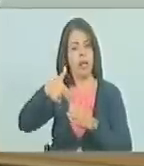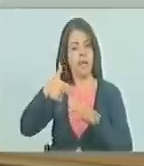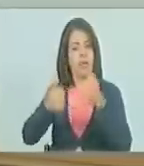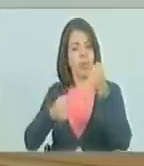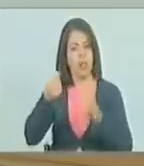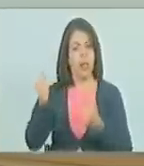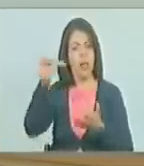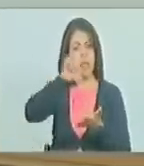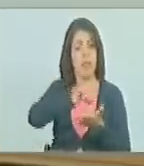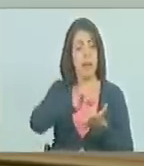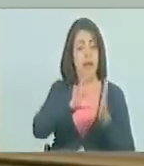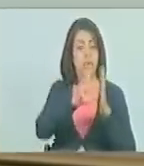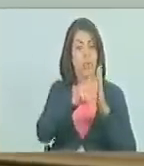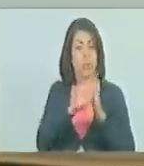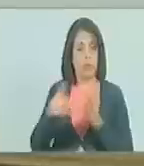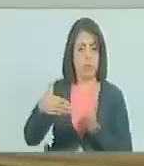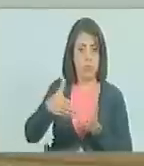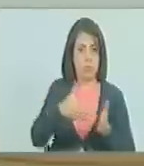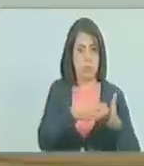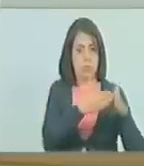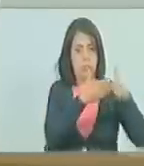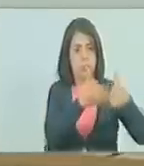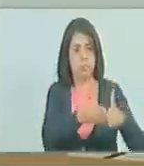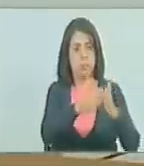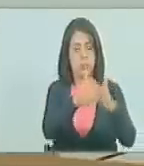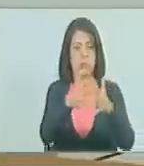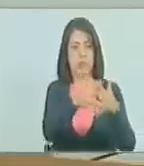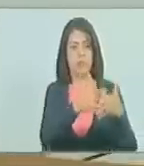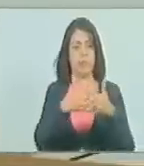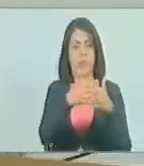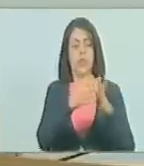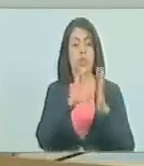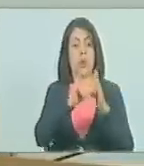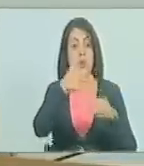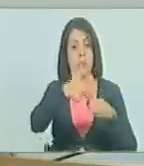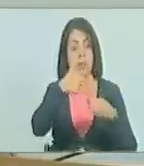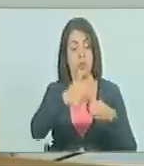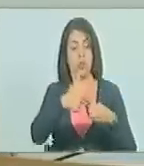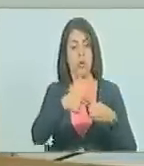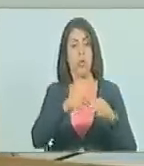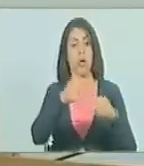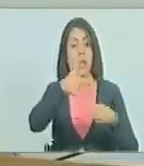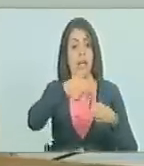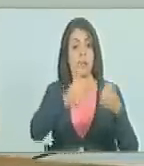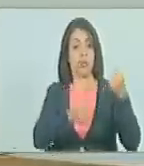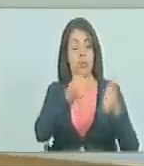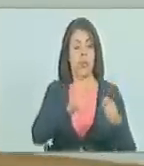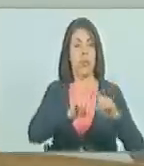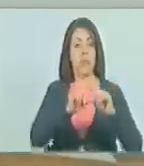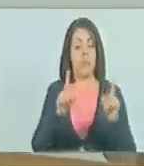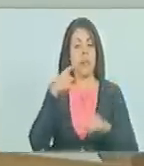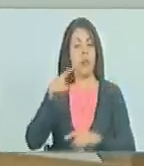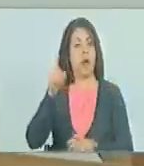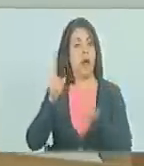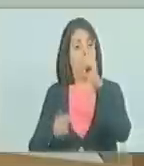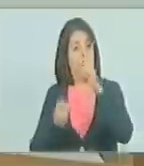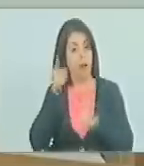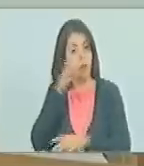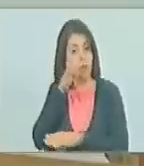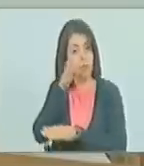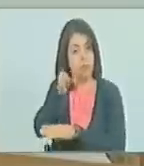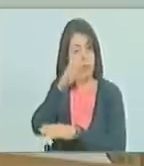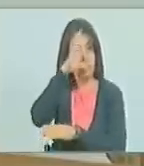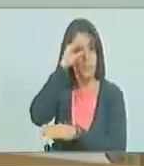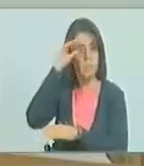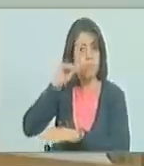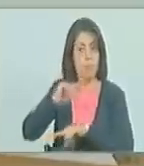lo hicieron. Y lo desviaron los barcos a Texas y se robaron ese petróleo y esa gasolina. Pero a alguien tenía aquí Donald Trump a